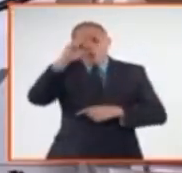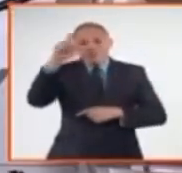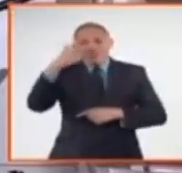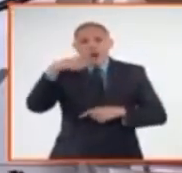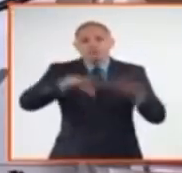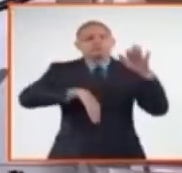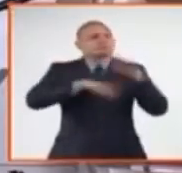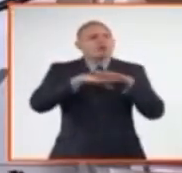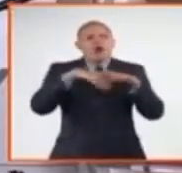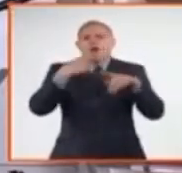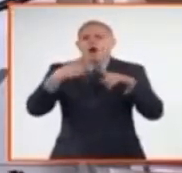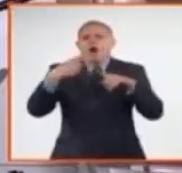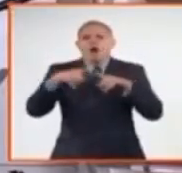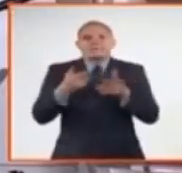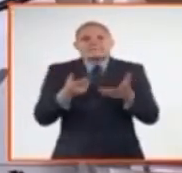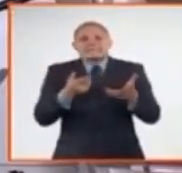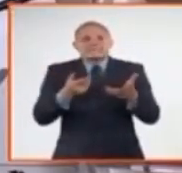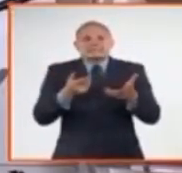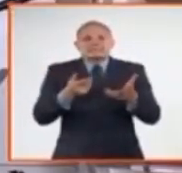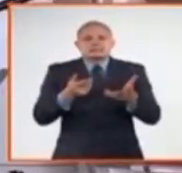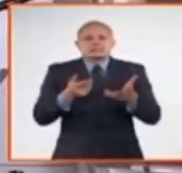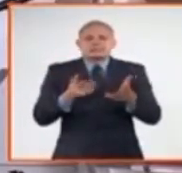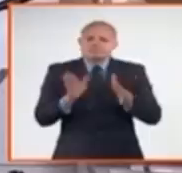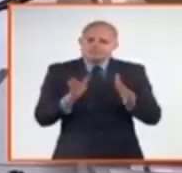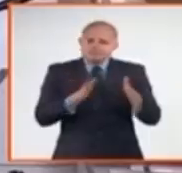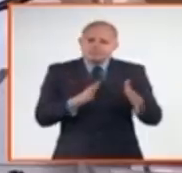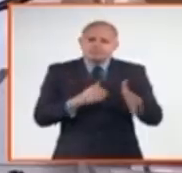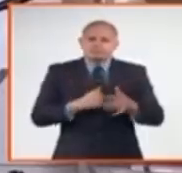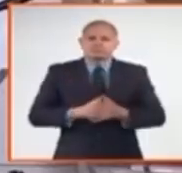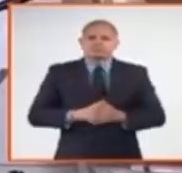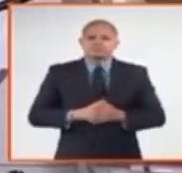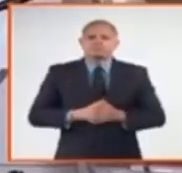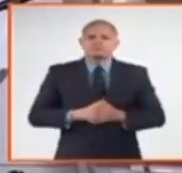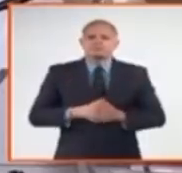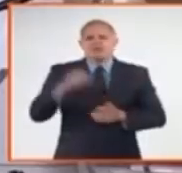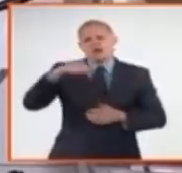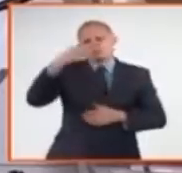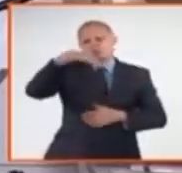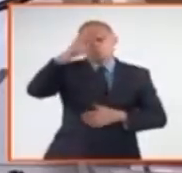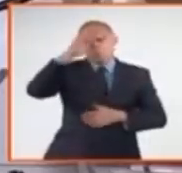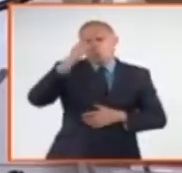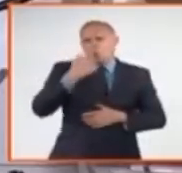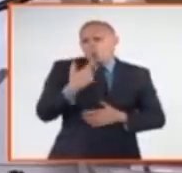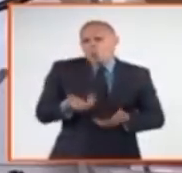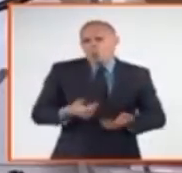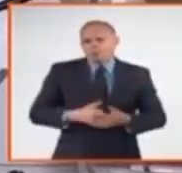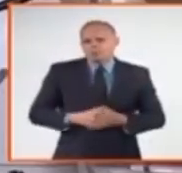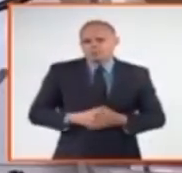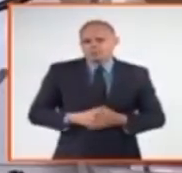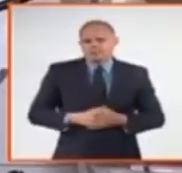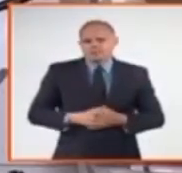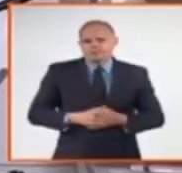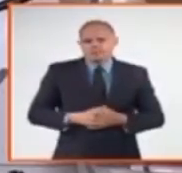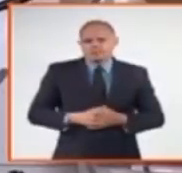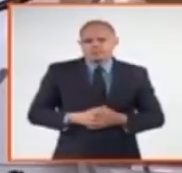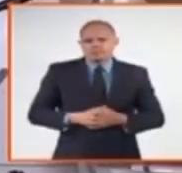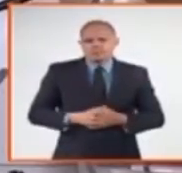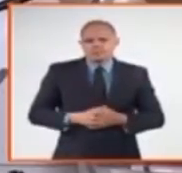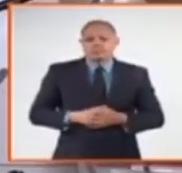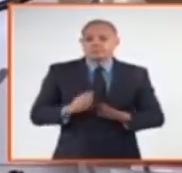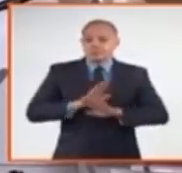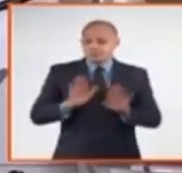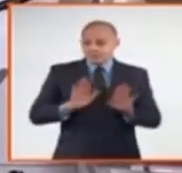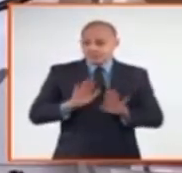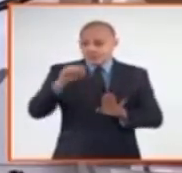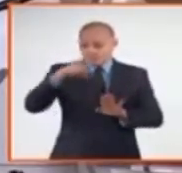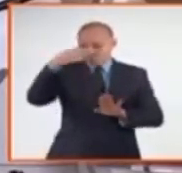sistemas de salud ahora en cuba es decir a randy cubero en un momento en que se está llevando a cabo el proceso de vacunación